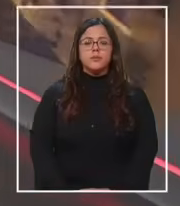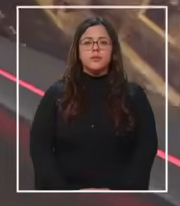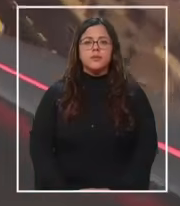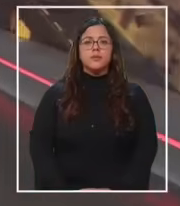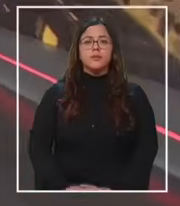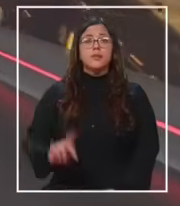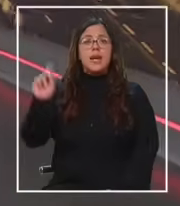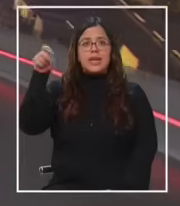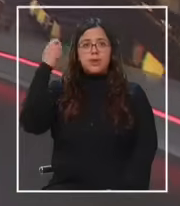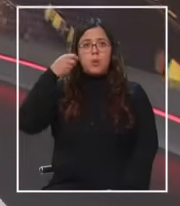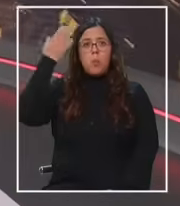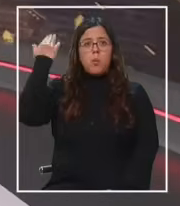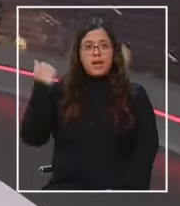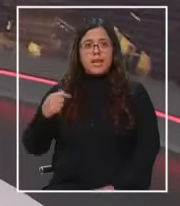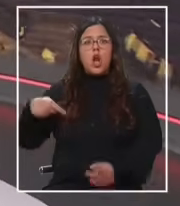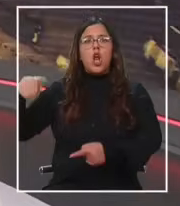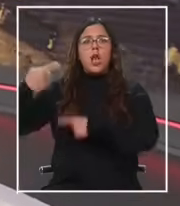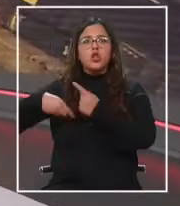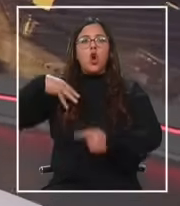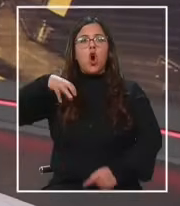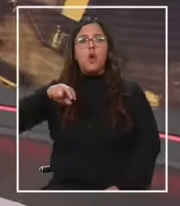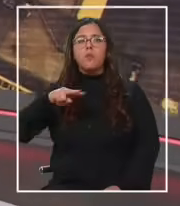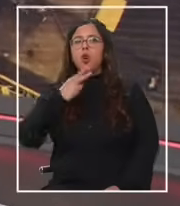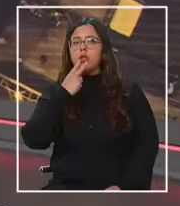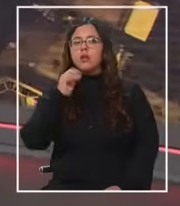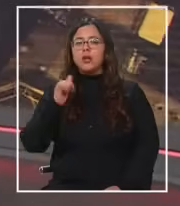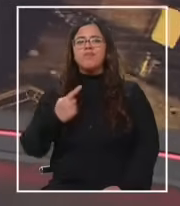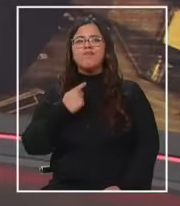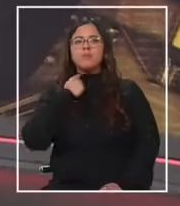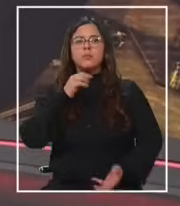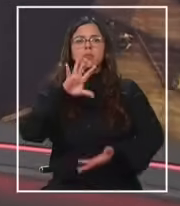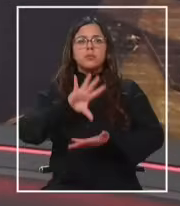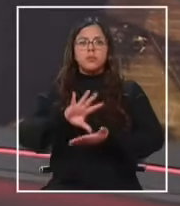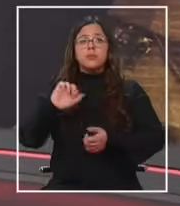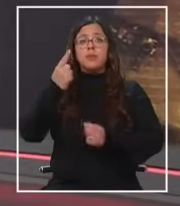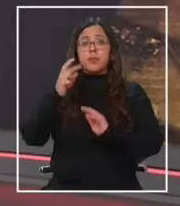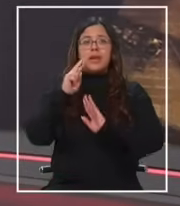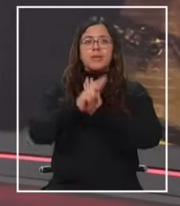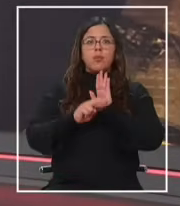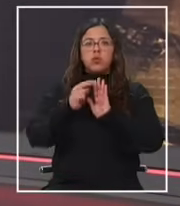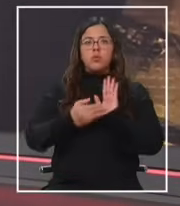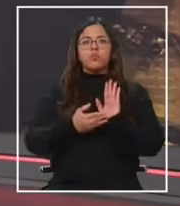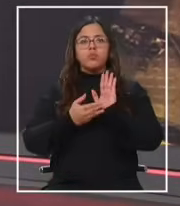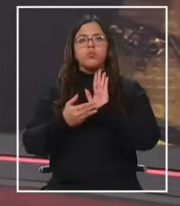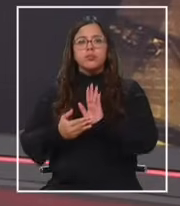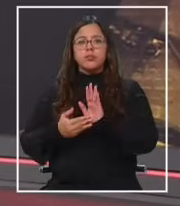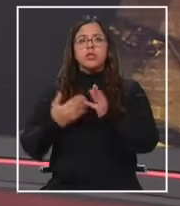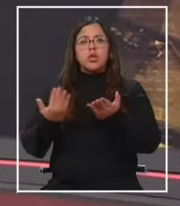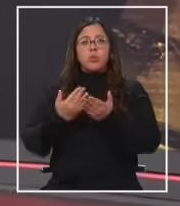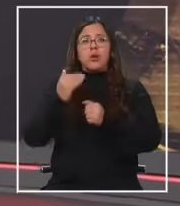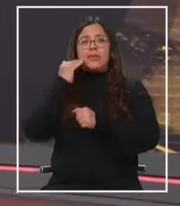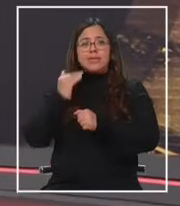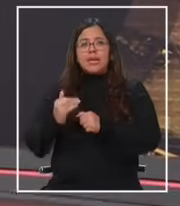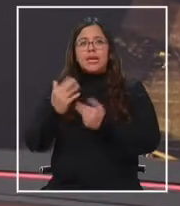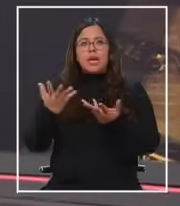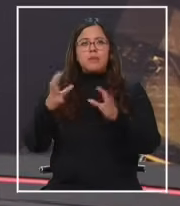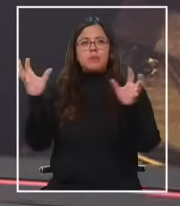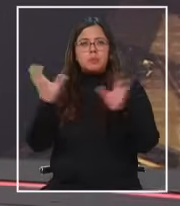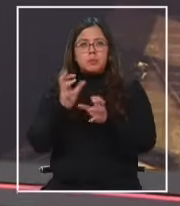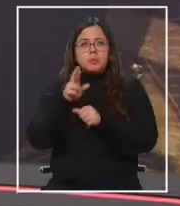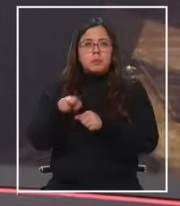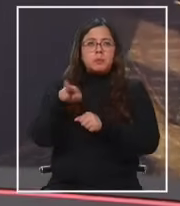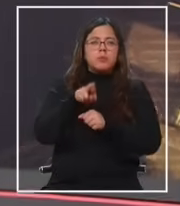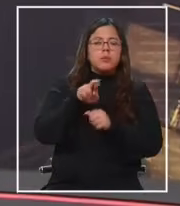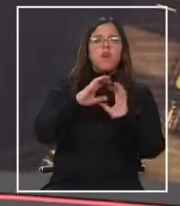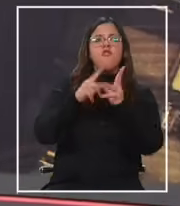En septiembre pasado, la historia de Monty remeció al país. En nuestro primer reportaje dimos cuenta de cómo esta niña fue violentada